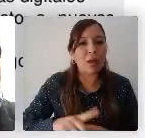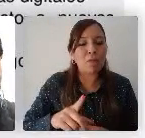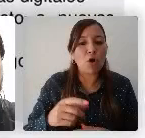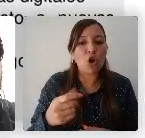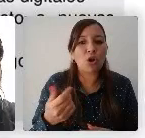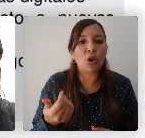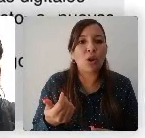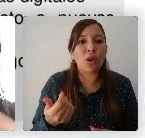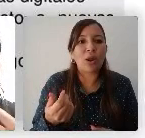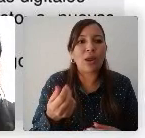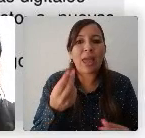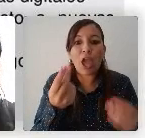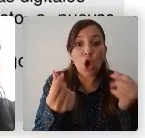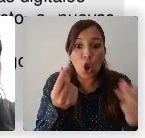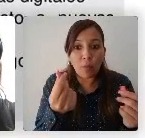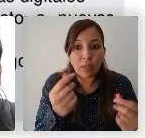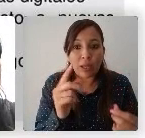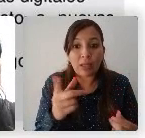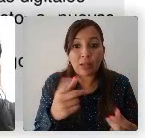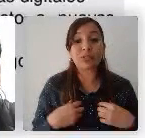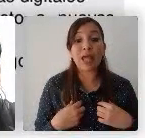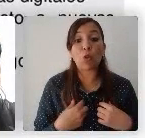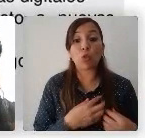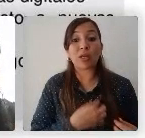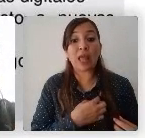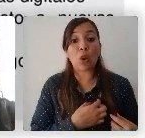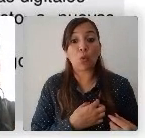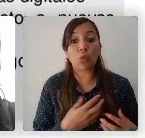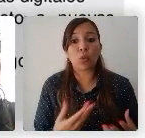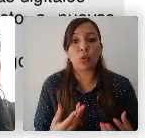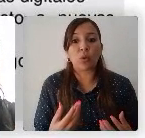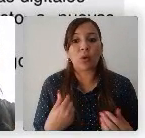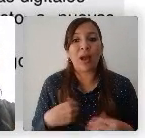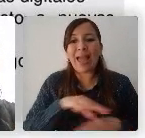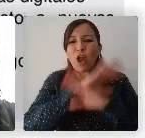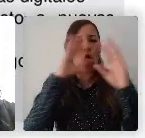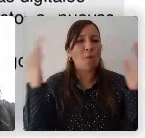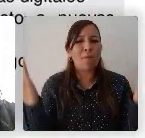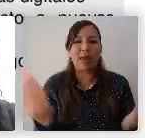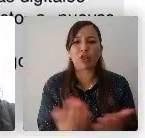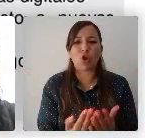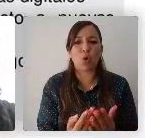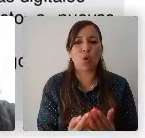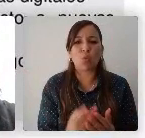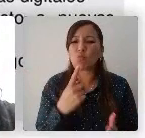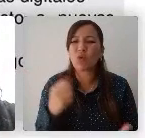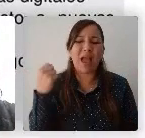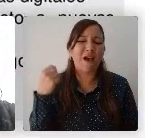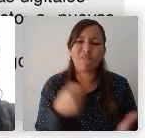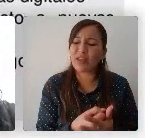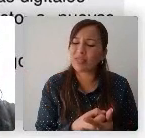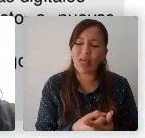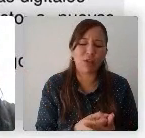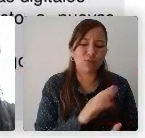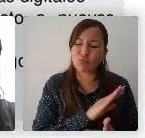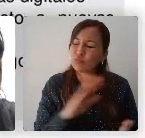afectados por la situación, no solamente económica, de salud, desde ya a nivel integral, ¿no? Sin embargo, entonces, esto nos